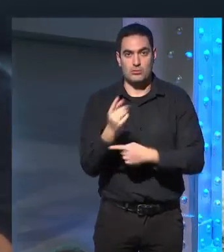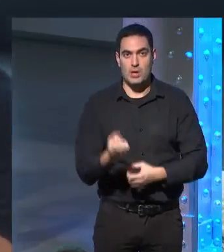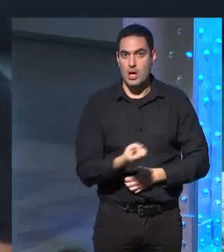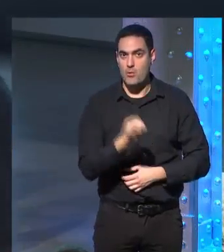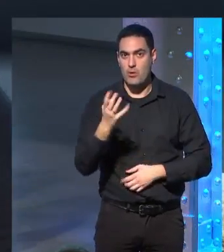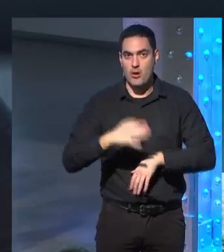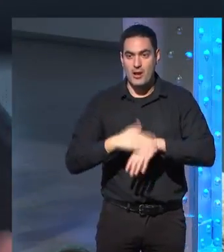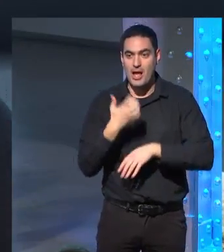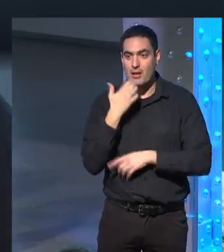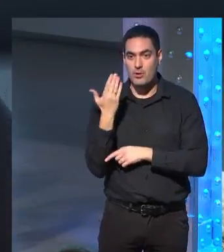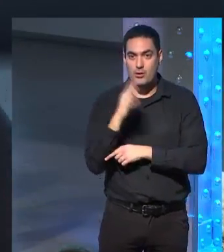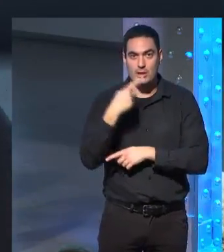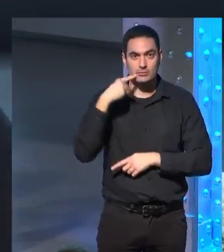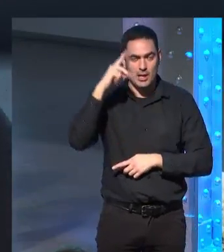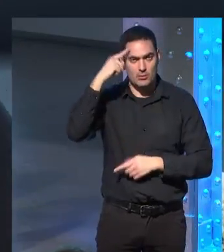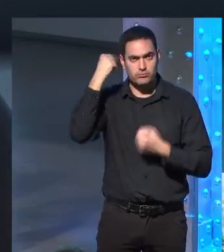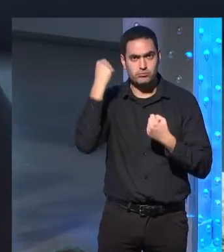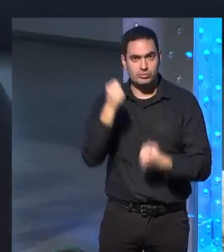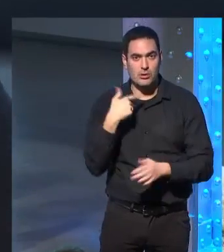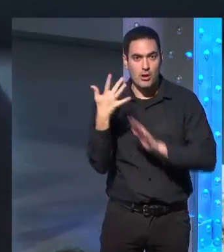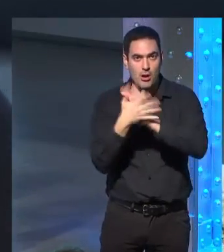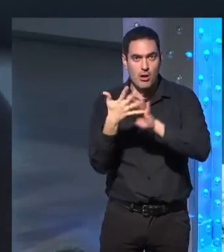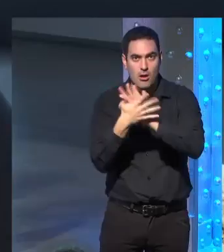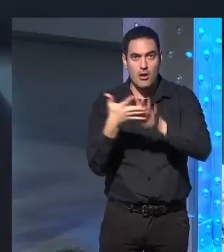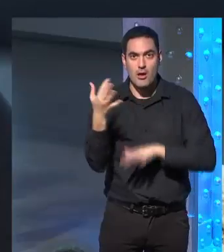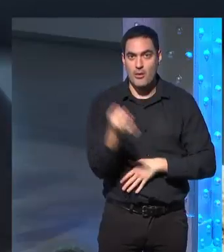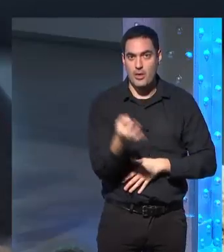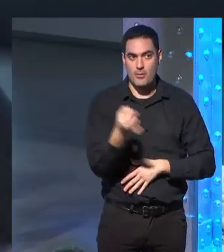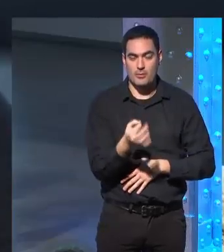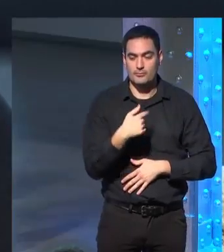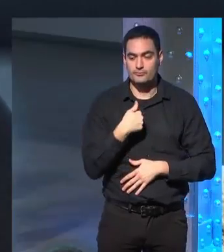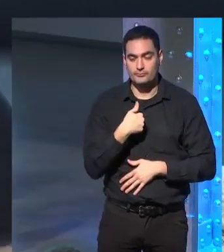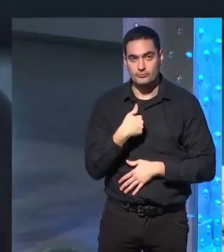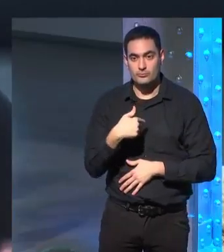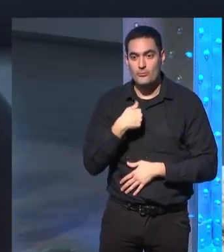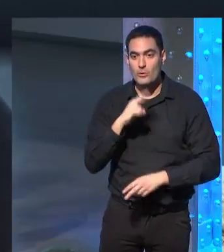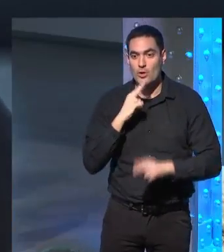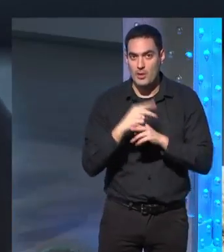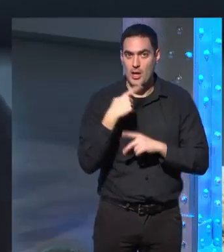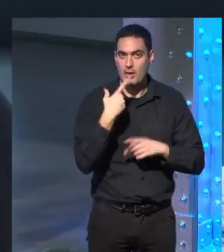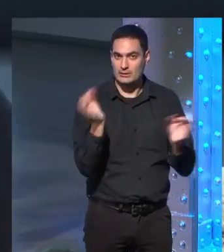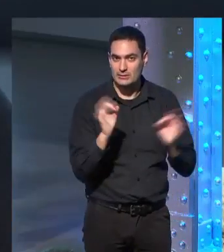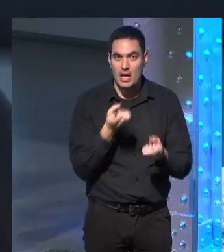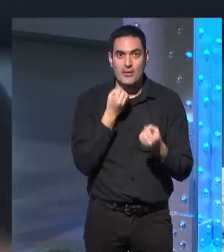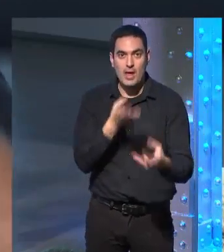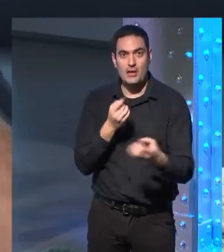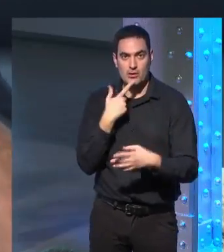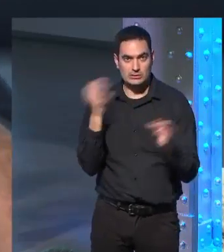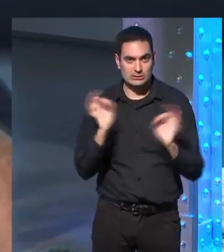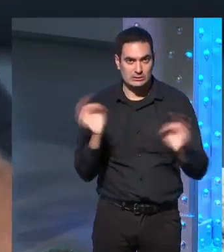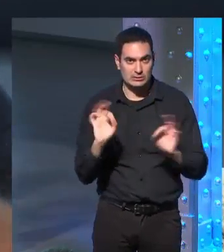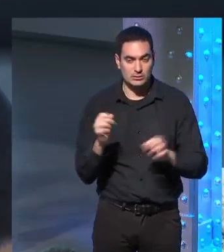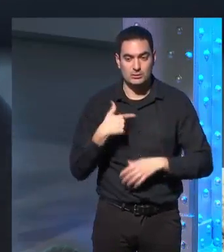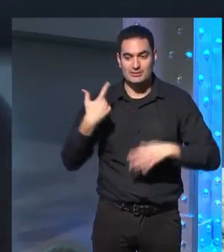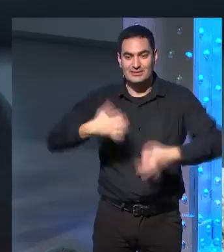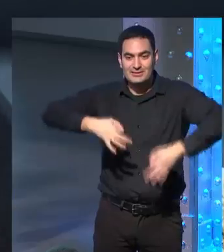tal vez sea él el experto quien tiene que hablar. No voy a dar nombres ni datos, pero estoy seguro